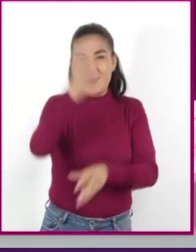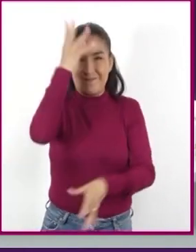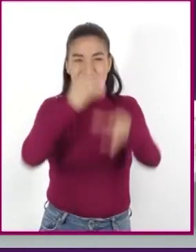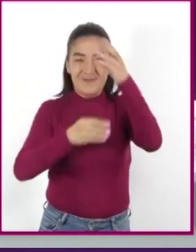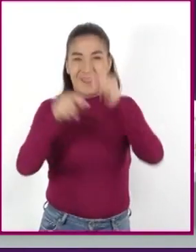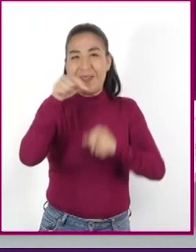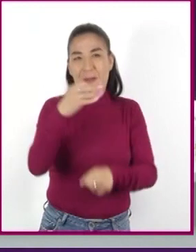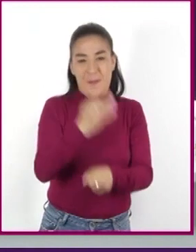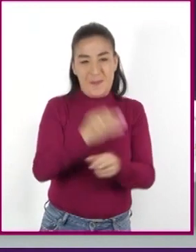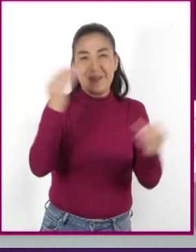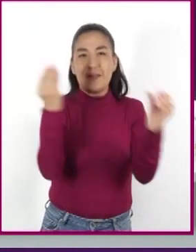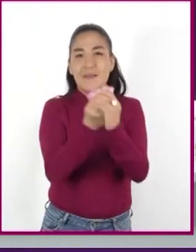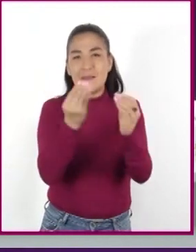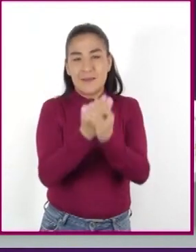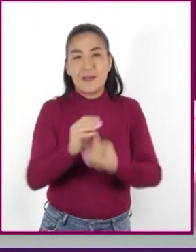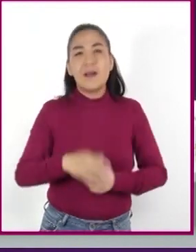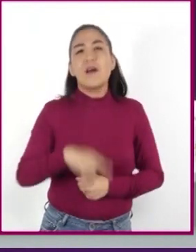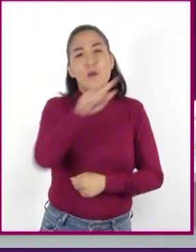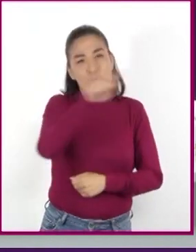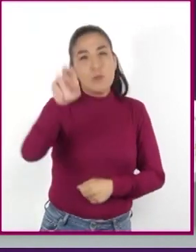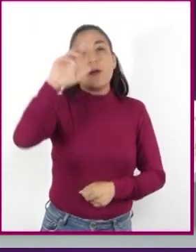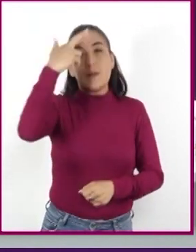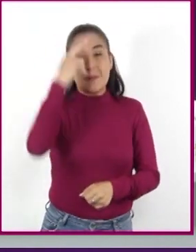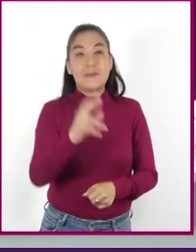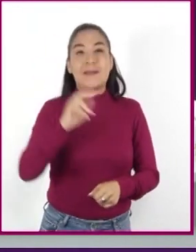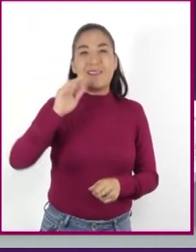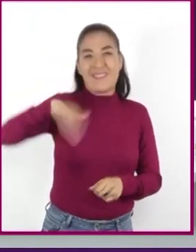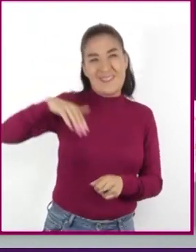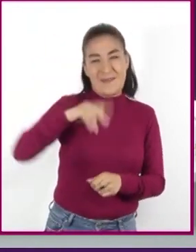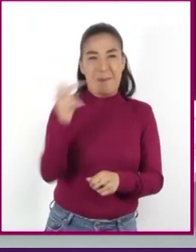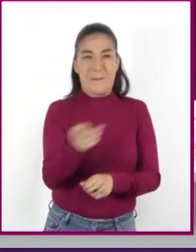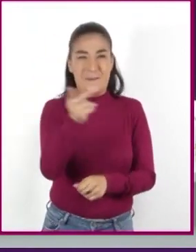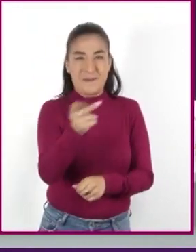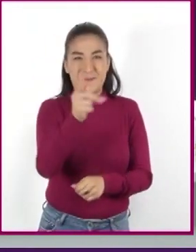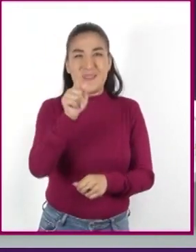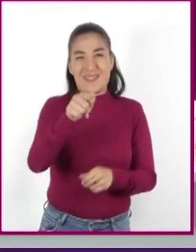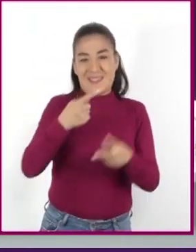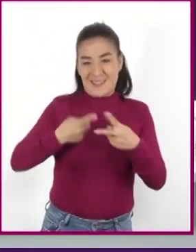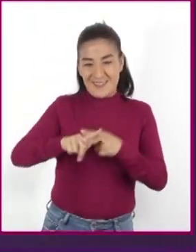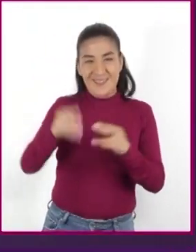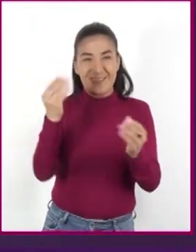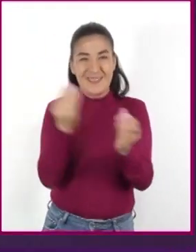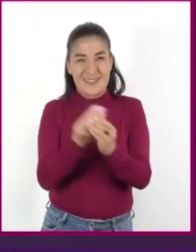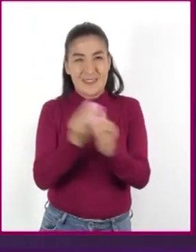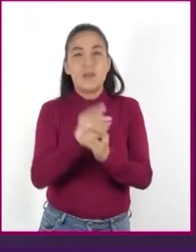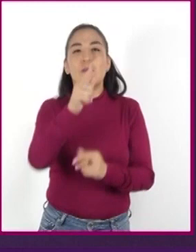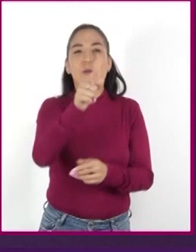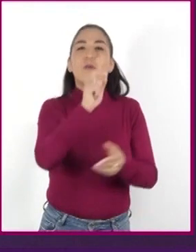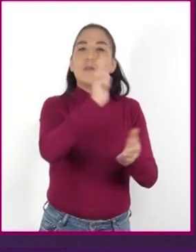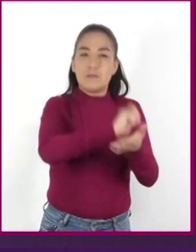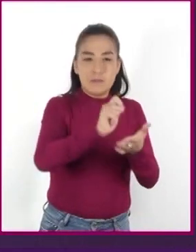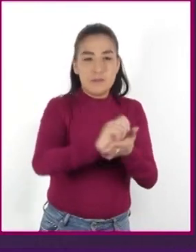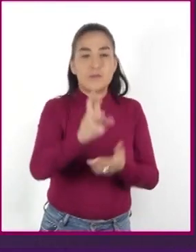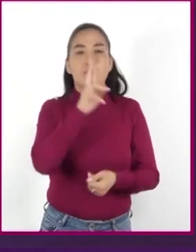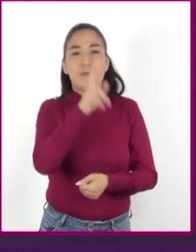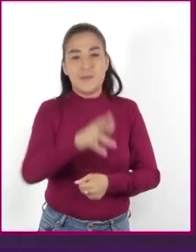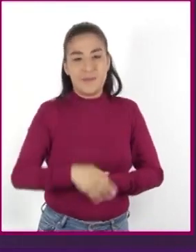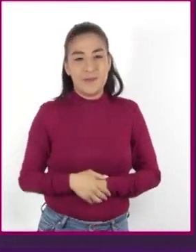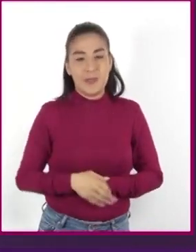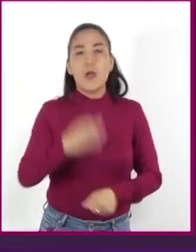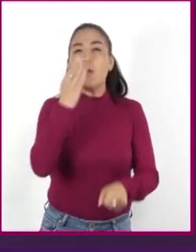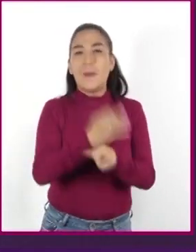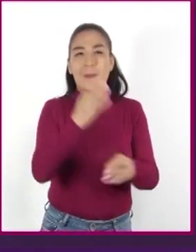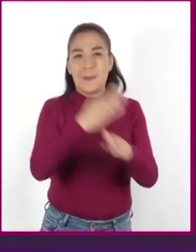hoy. Recuerden contestar las preguntas que se plantearon al inicio del programa. Los materiales que están a